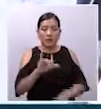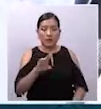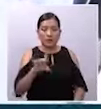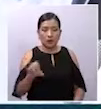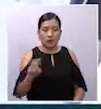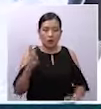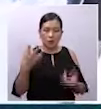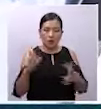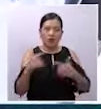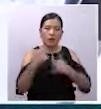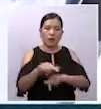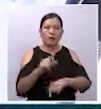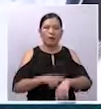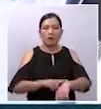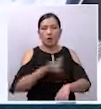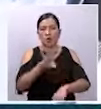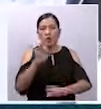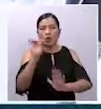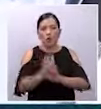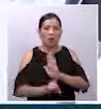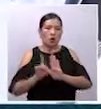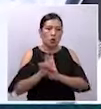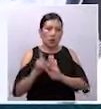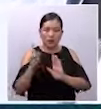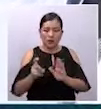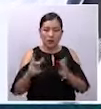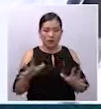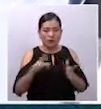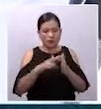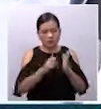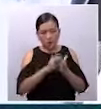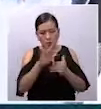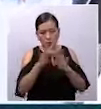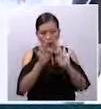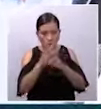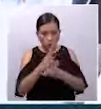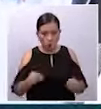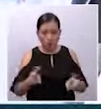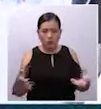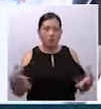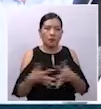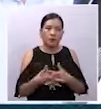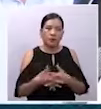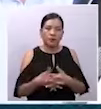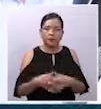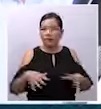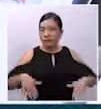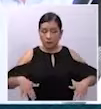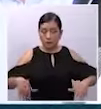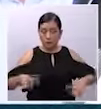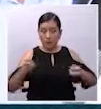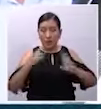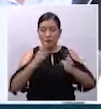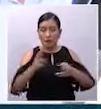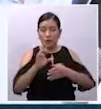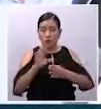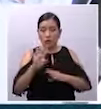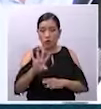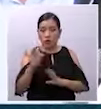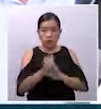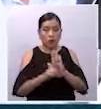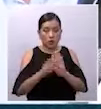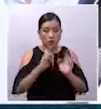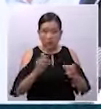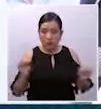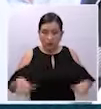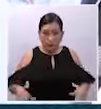de 48 horas para que se resuelva el tema de los bloqueos. De no darse solución en 48 horas, nosotros